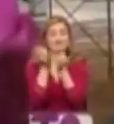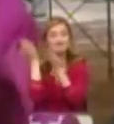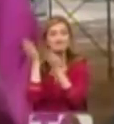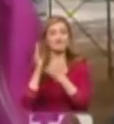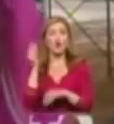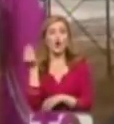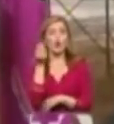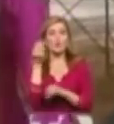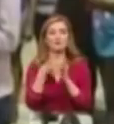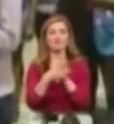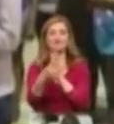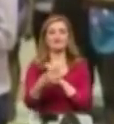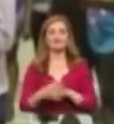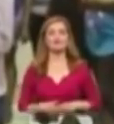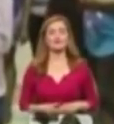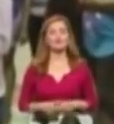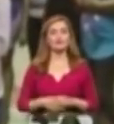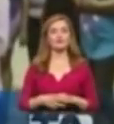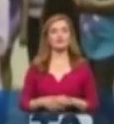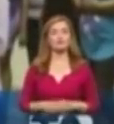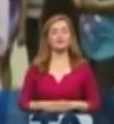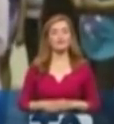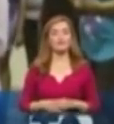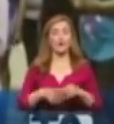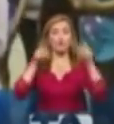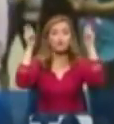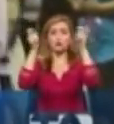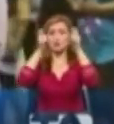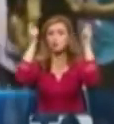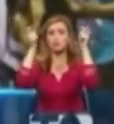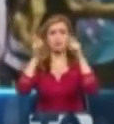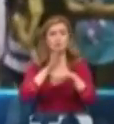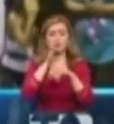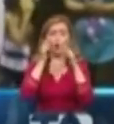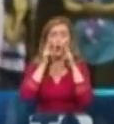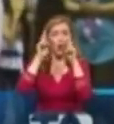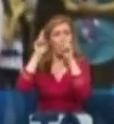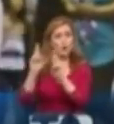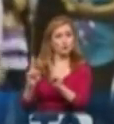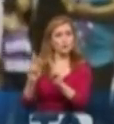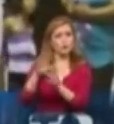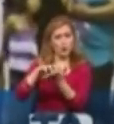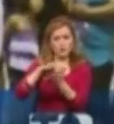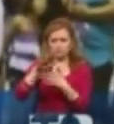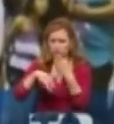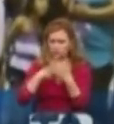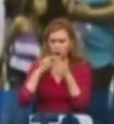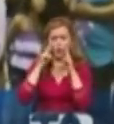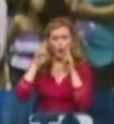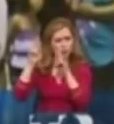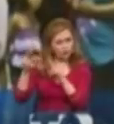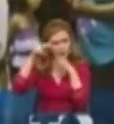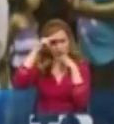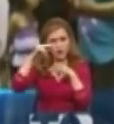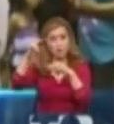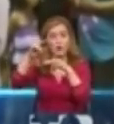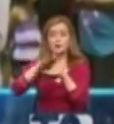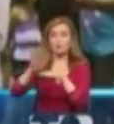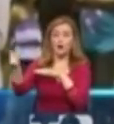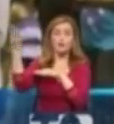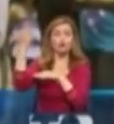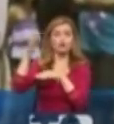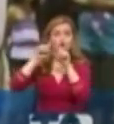este talentoso atleta. Esto debe ser festejado y reconocido por toda la provincia. Invitamos a todas las